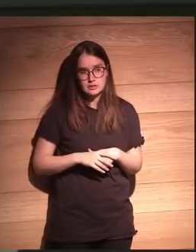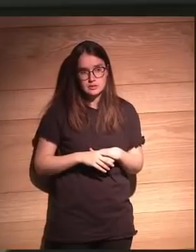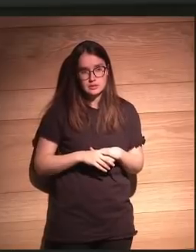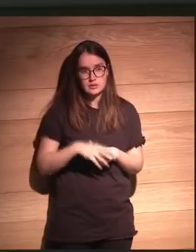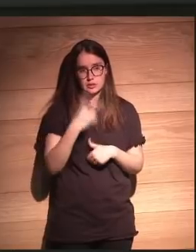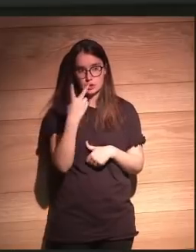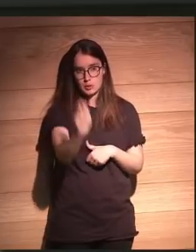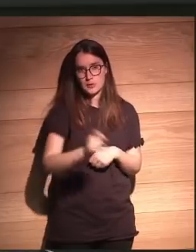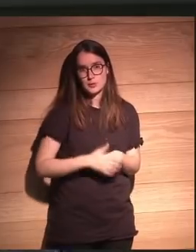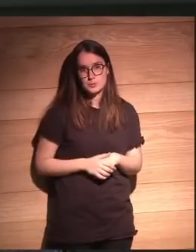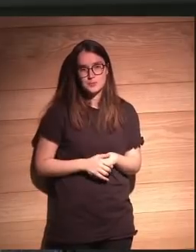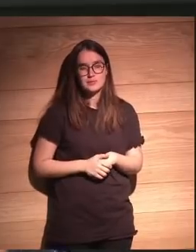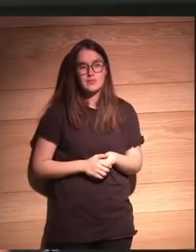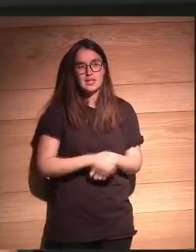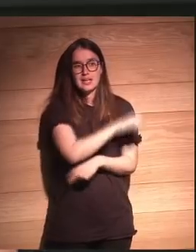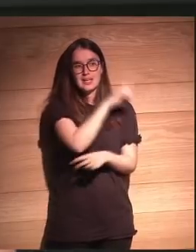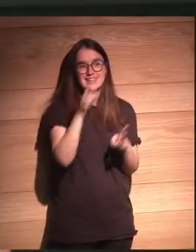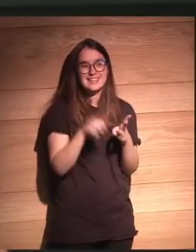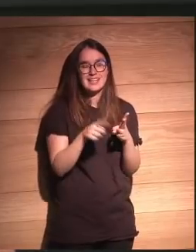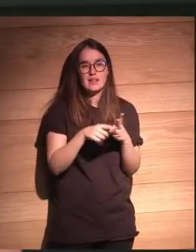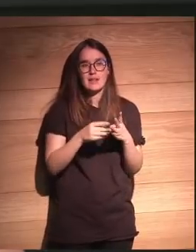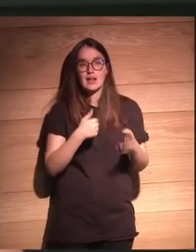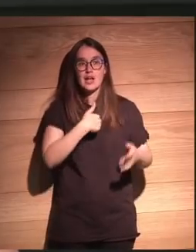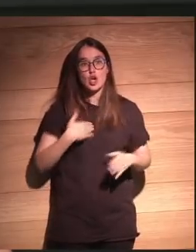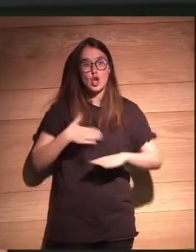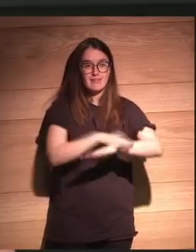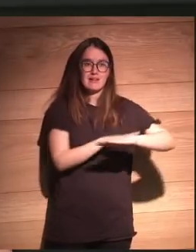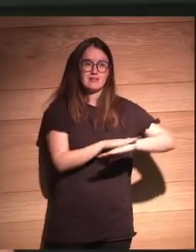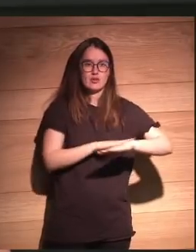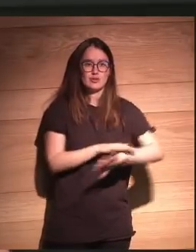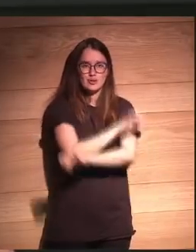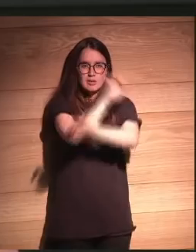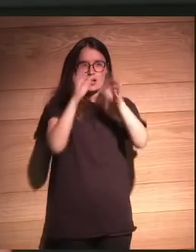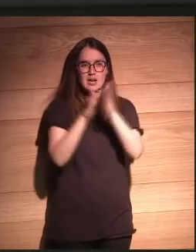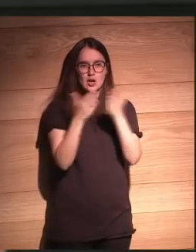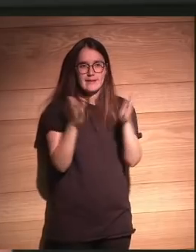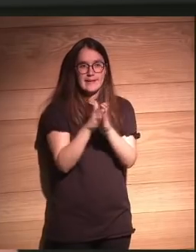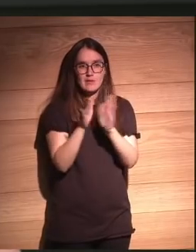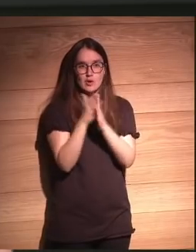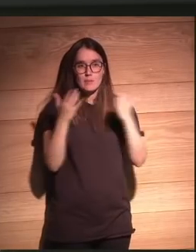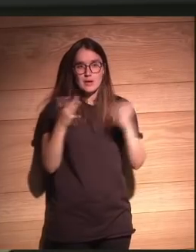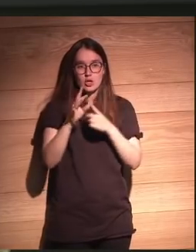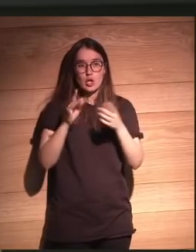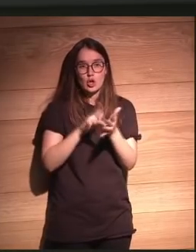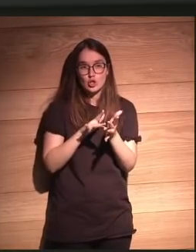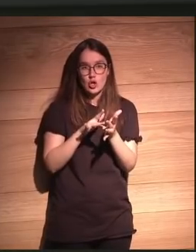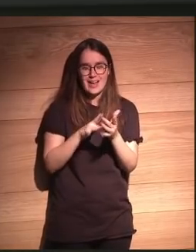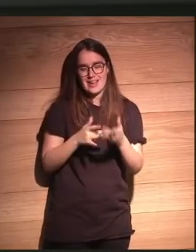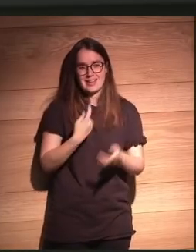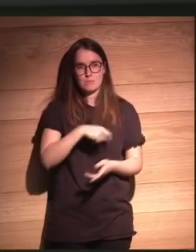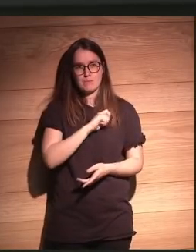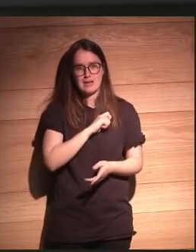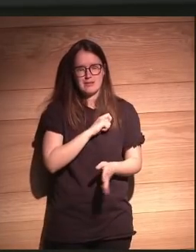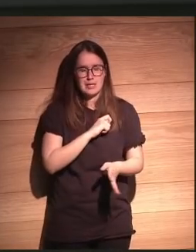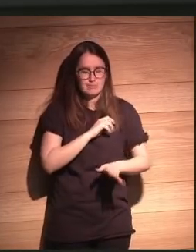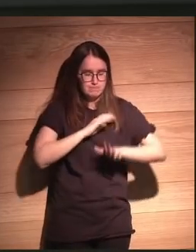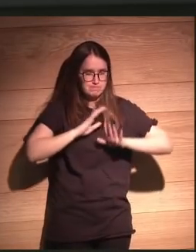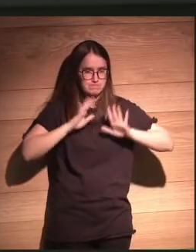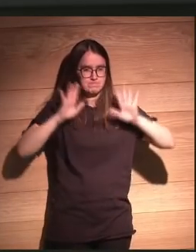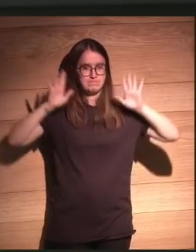par de minutos. Un par de minutos. Tercer elemento es el papel del Estado. Esto queda muy claro en el libro, pero es que lo que ha sucedido en este país es que es de